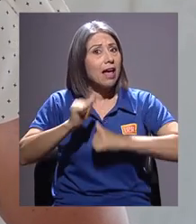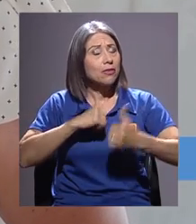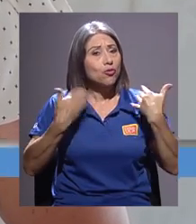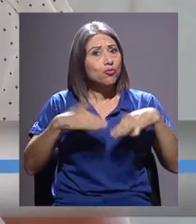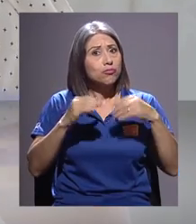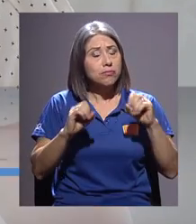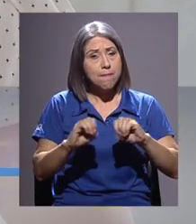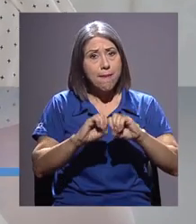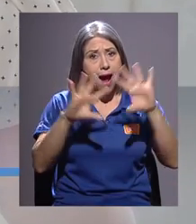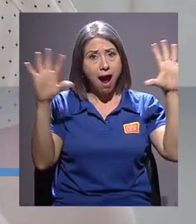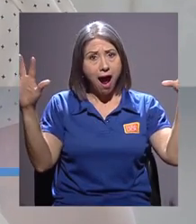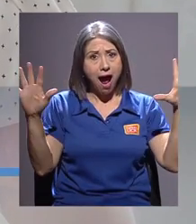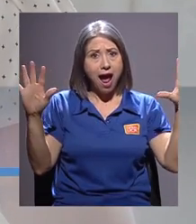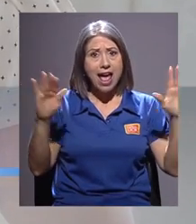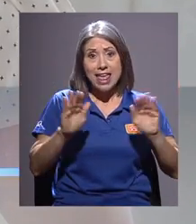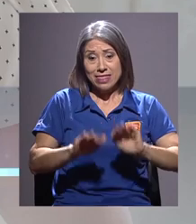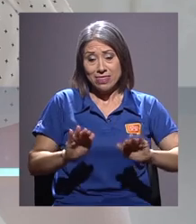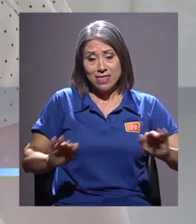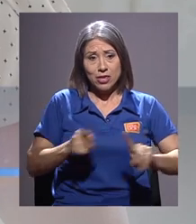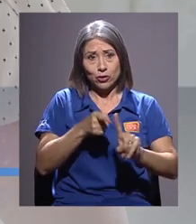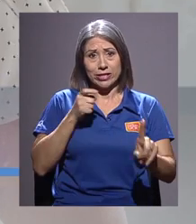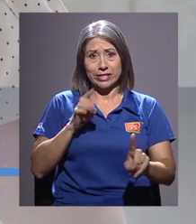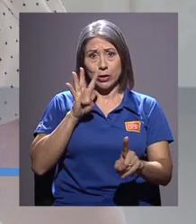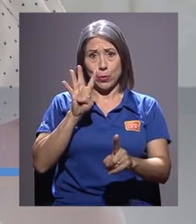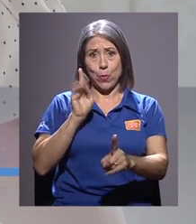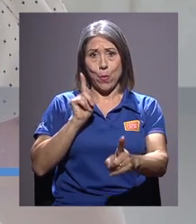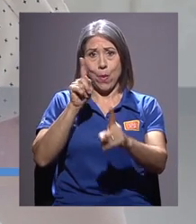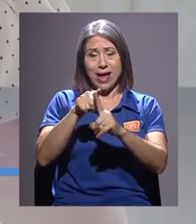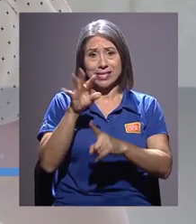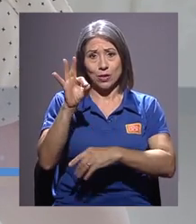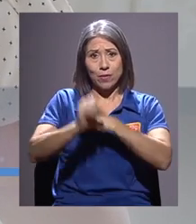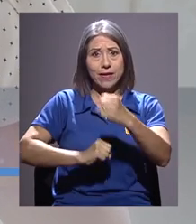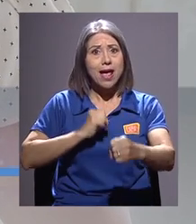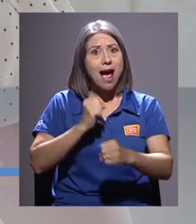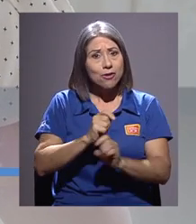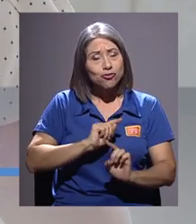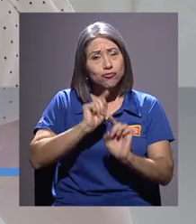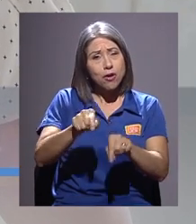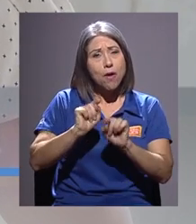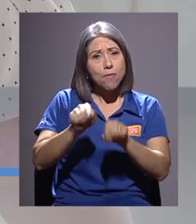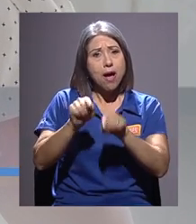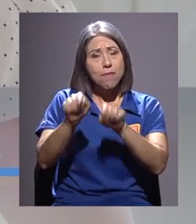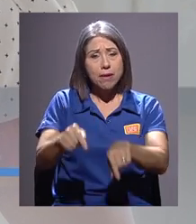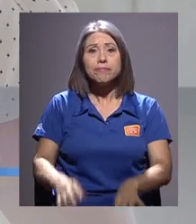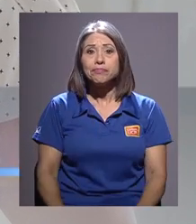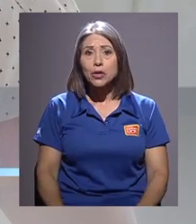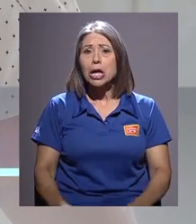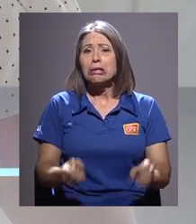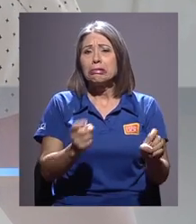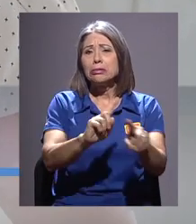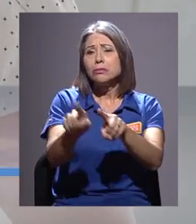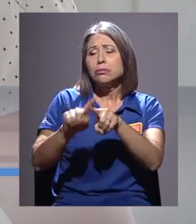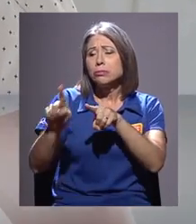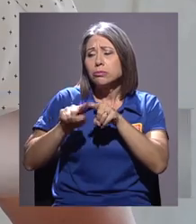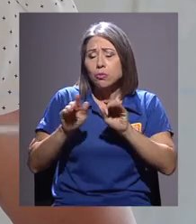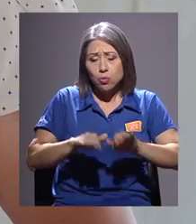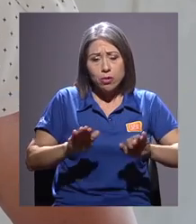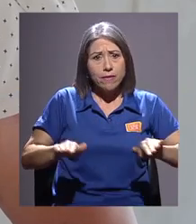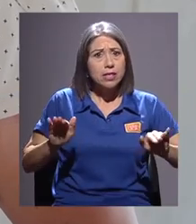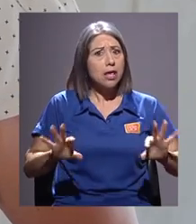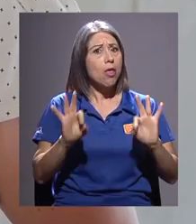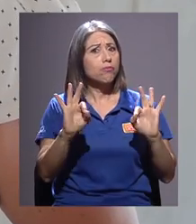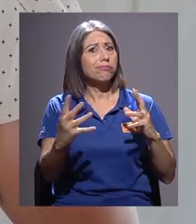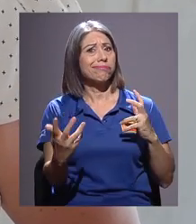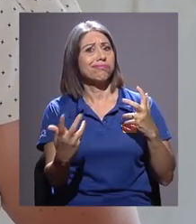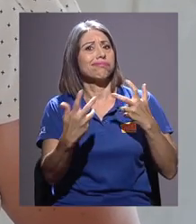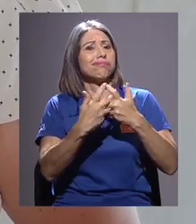maravilloso. Asistieron niños de 4 a 9 años. Entonces, la diversidad de niños se pudo ajustar bien